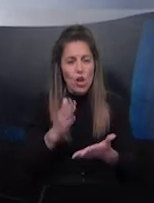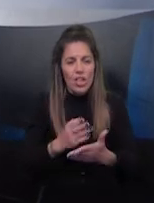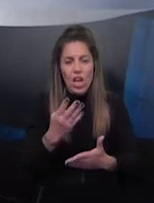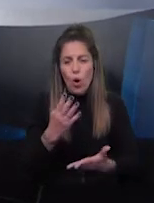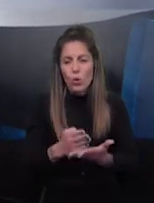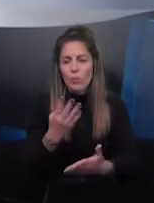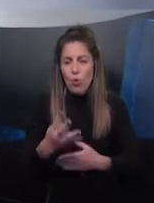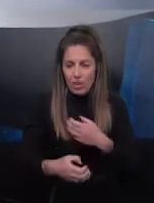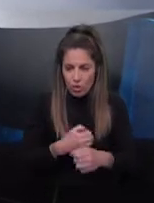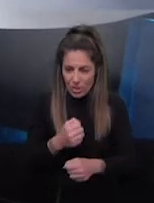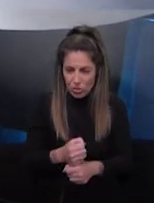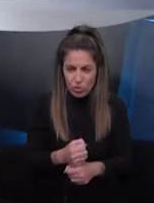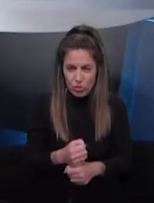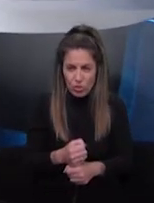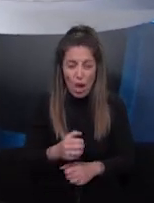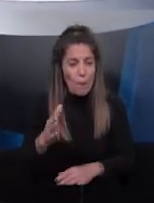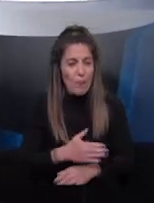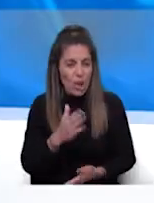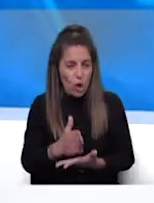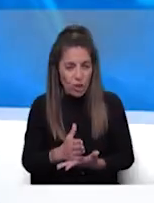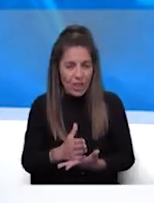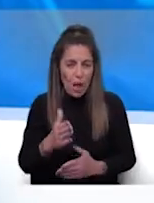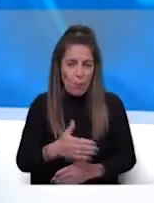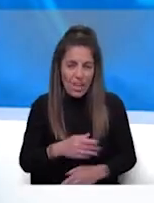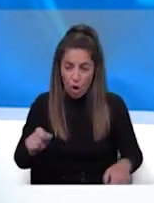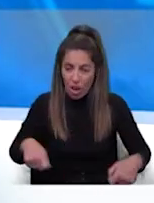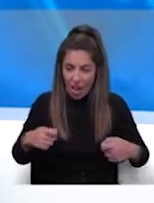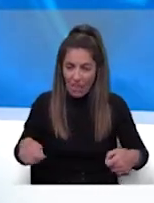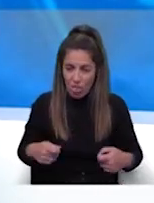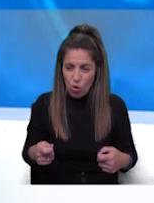años. ¿Hay menos condenas porque tenemos menos lavado?